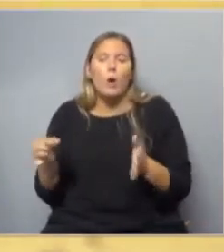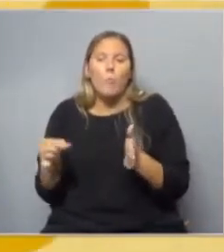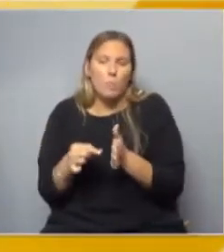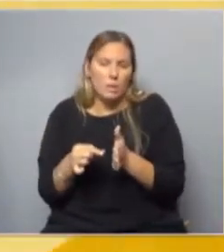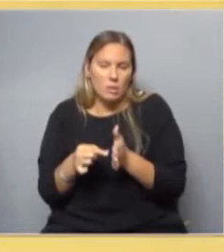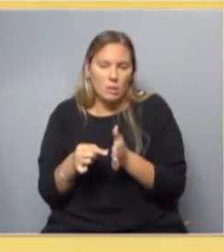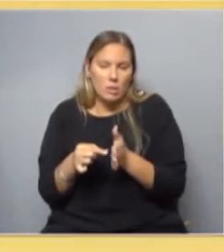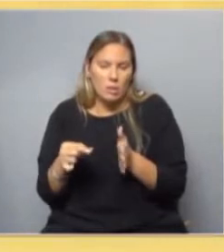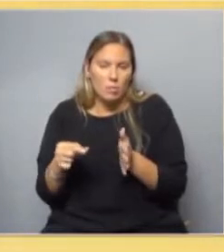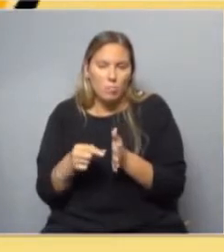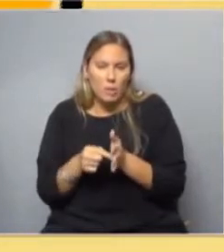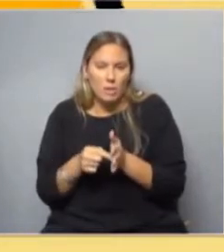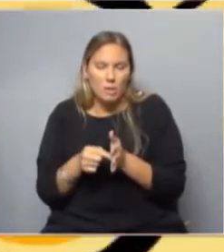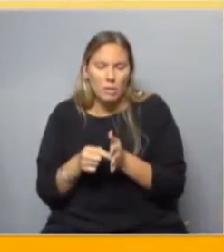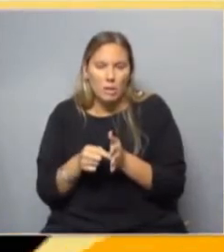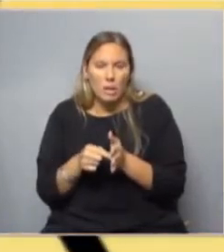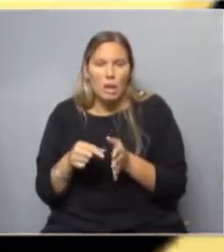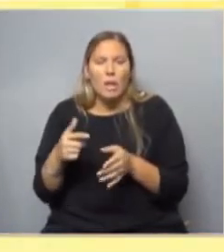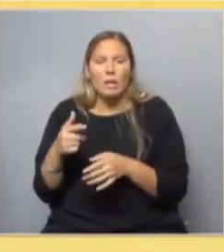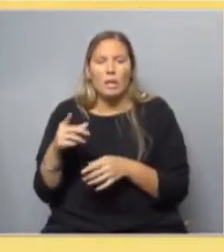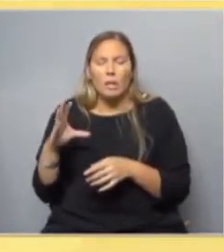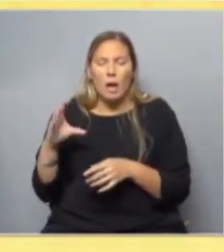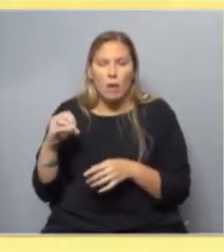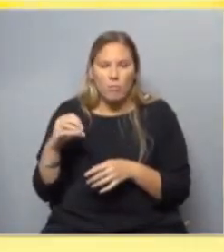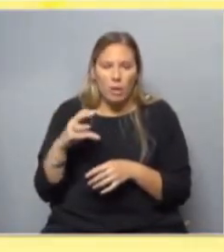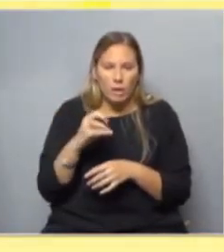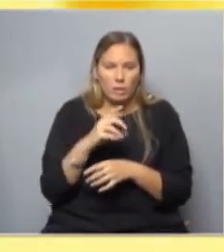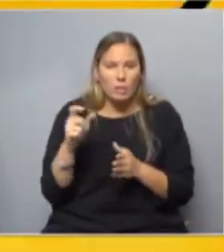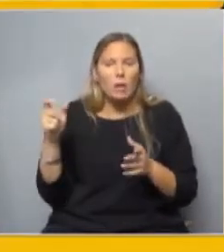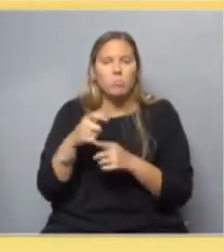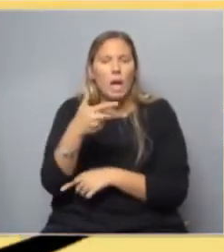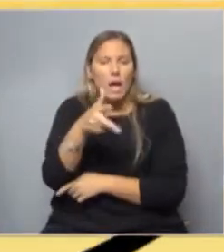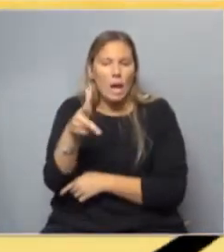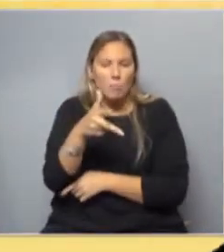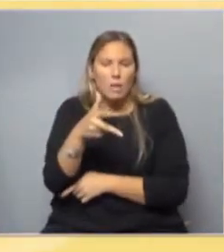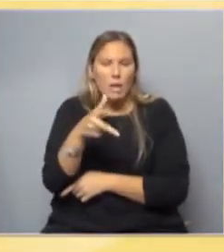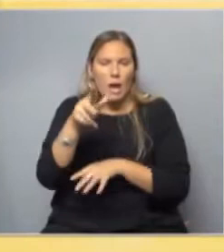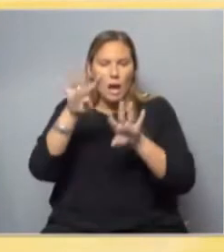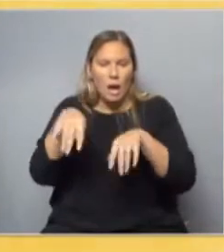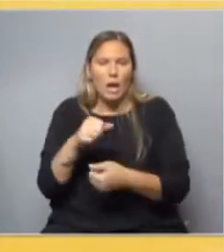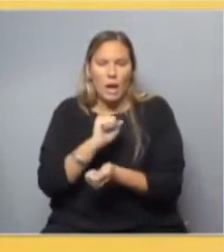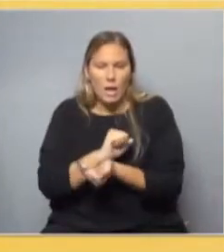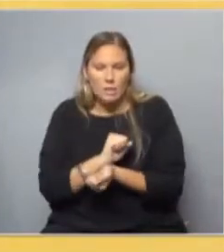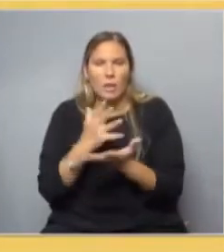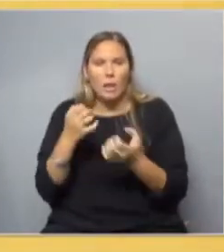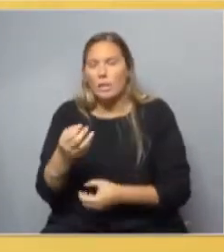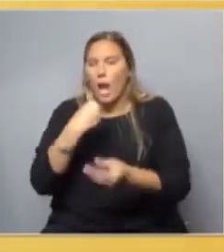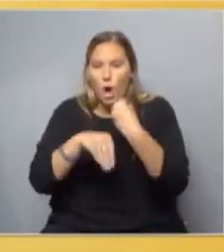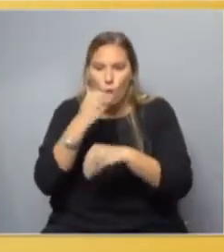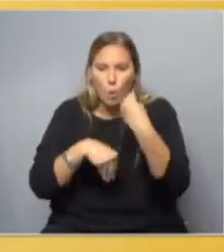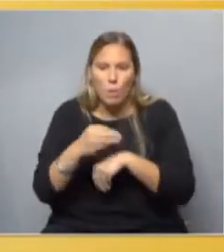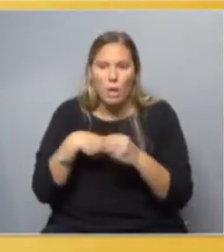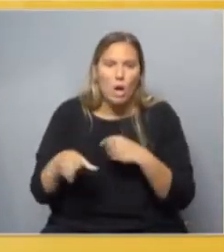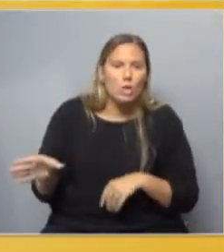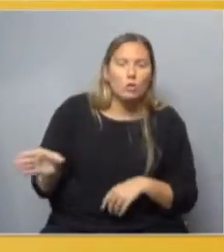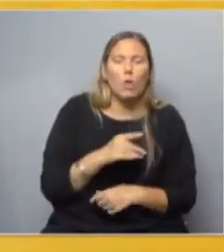bacteria conecta en la cámara de la cárcel como para hackear y poder comerse toda la comida de la cárcel, que vendría a ser como nuestra